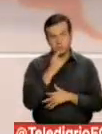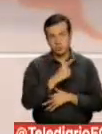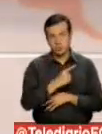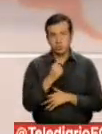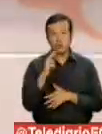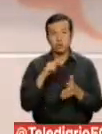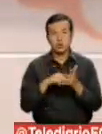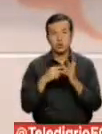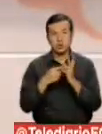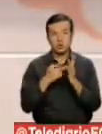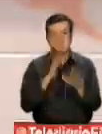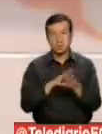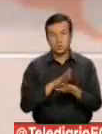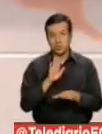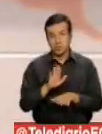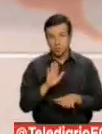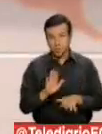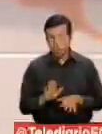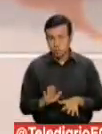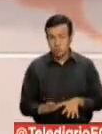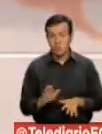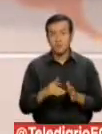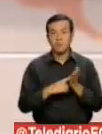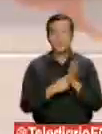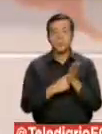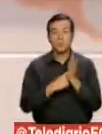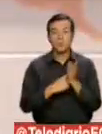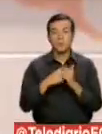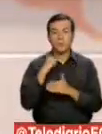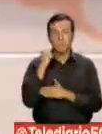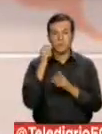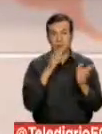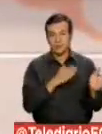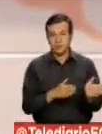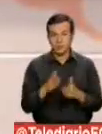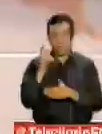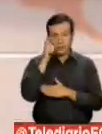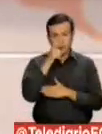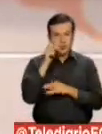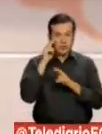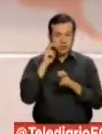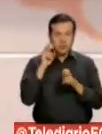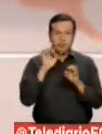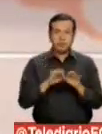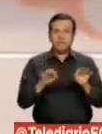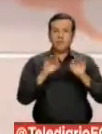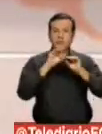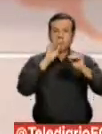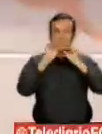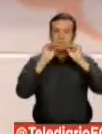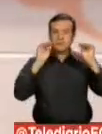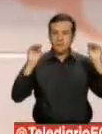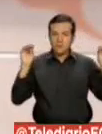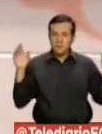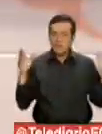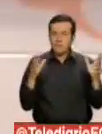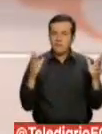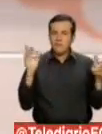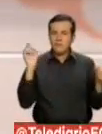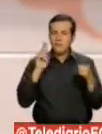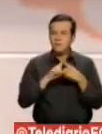Que hablen de culpa o de dolo, eso discutiremos en el derecho penal, en la Fiscalía. Pero quiero dejar claro también que se habla hasta